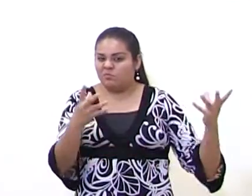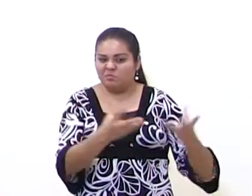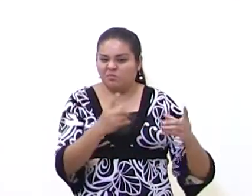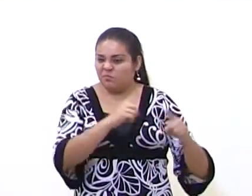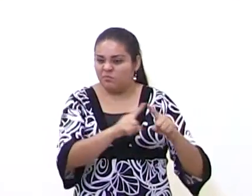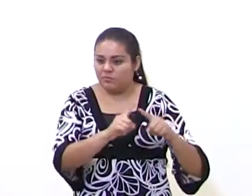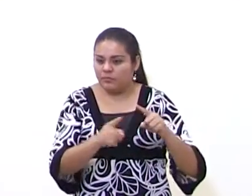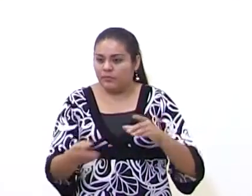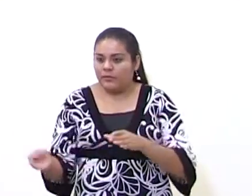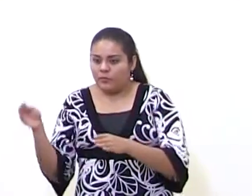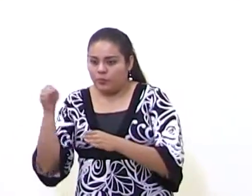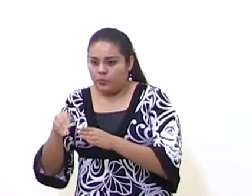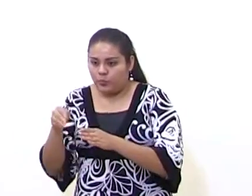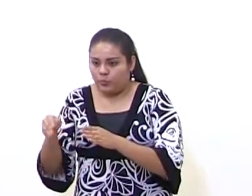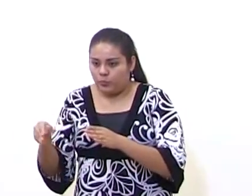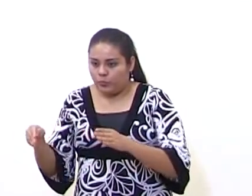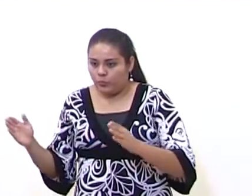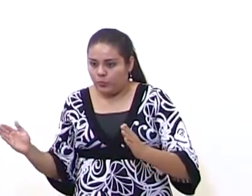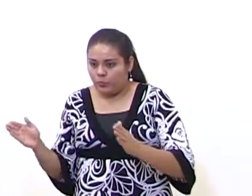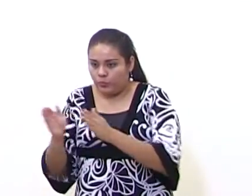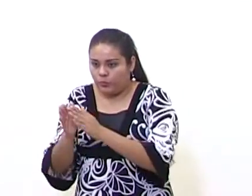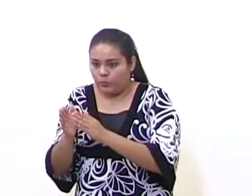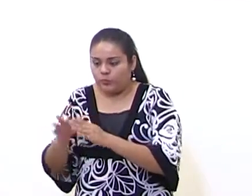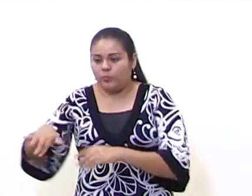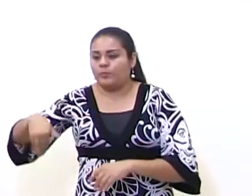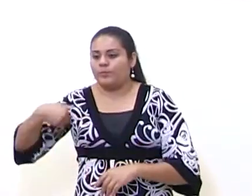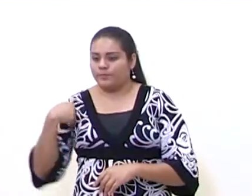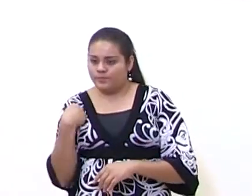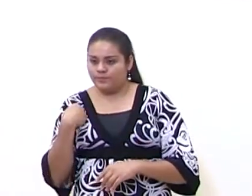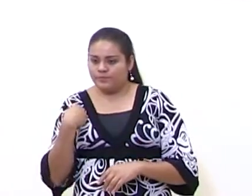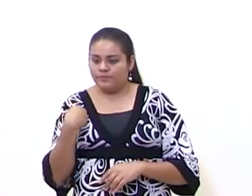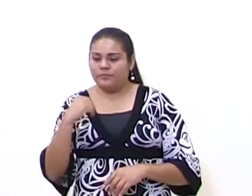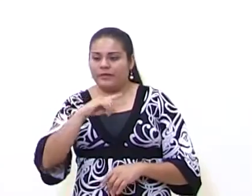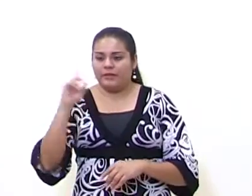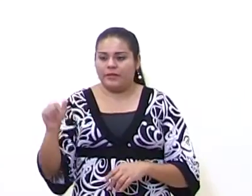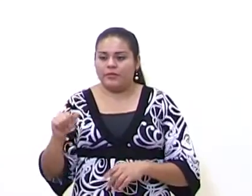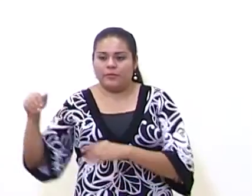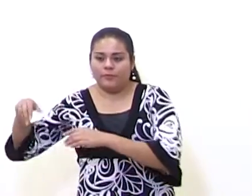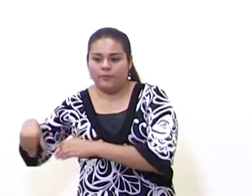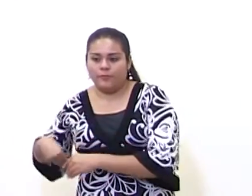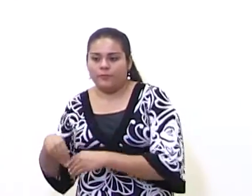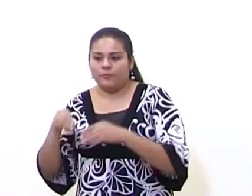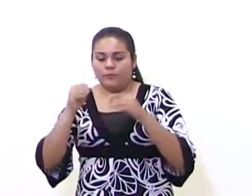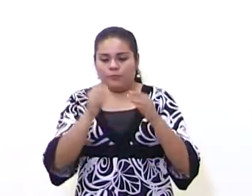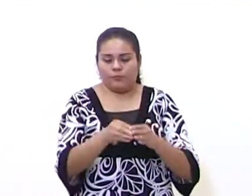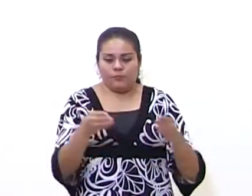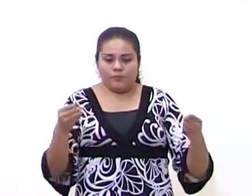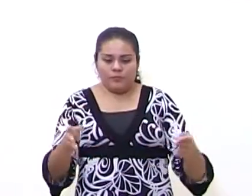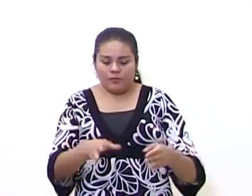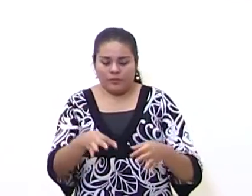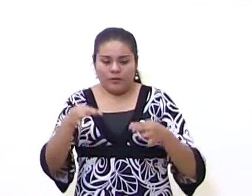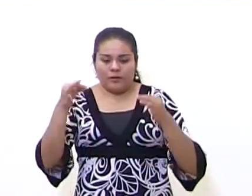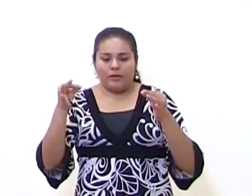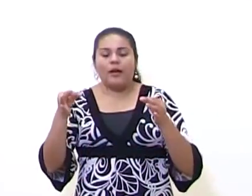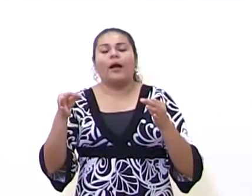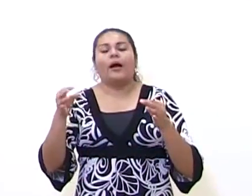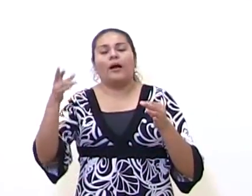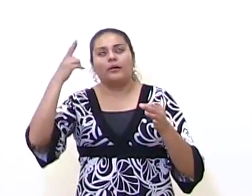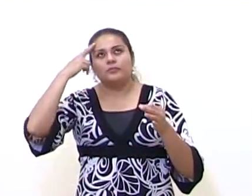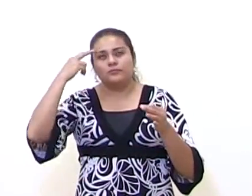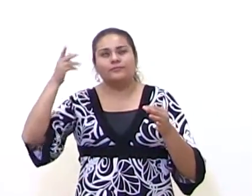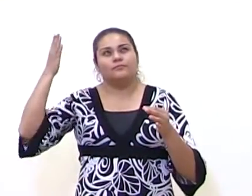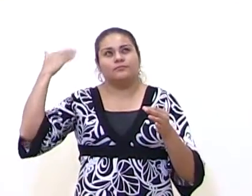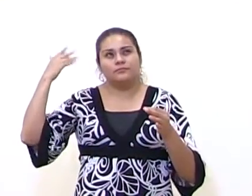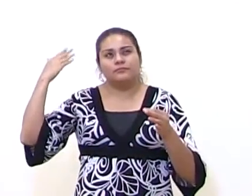desarrollando a fin de que puedas articular todos los aprendizajes que irás desarrollando en todo este ciclo